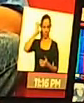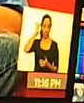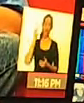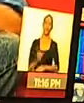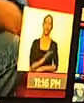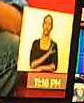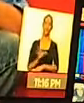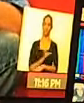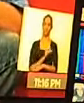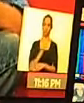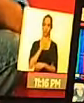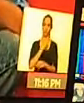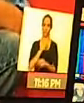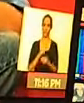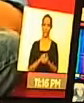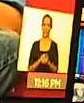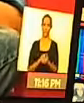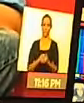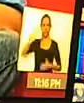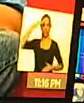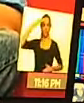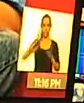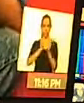Soldado de Cristo, de Anes Campos.